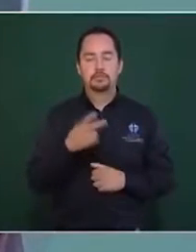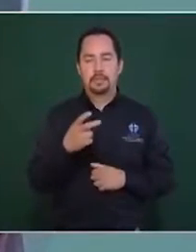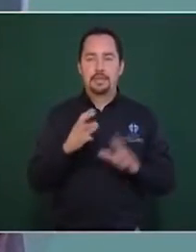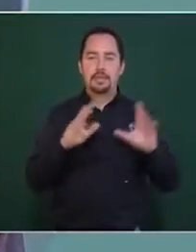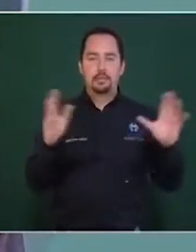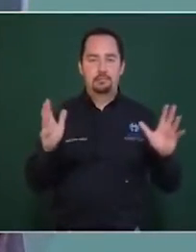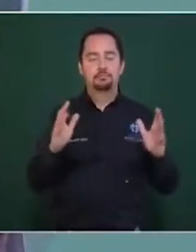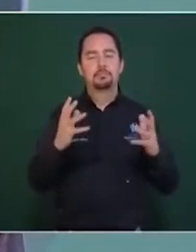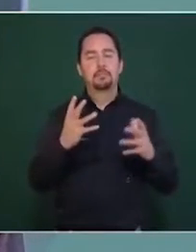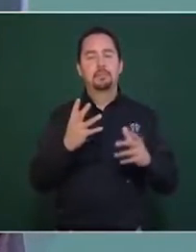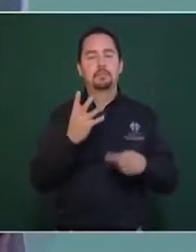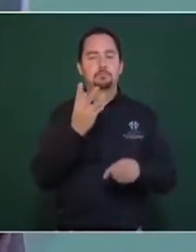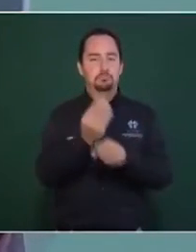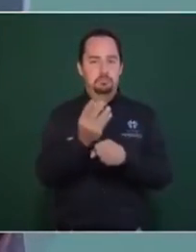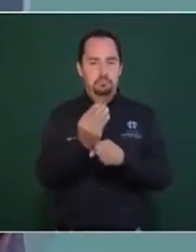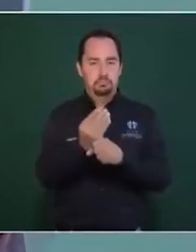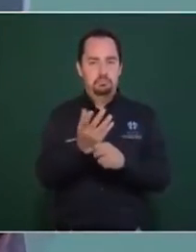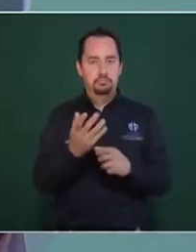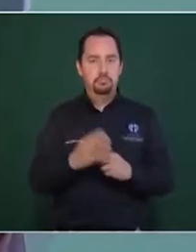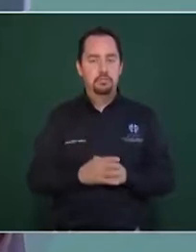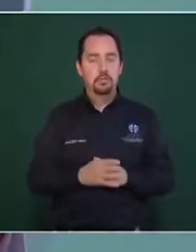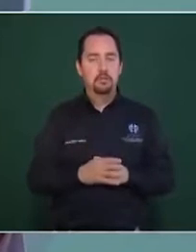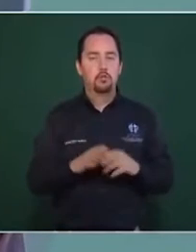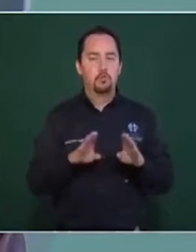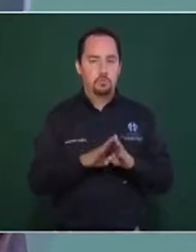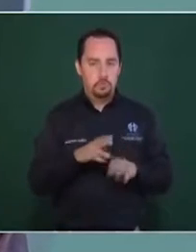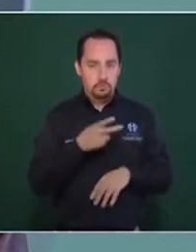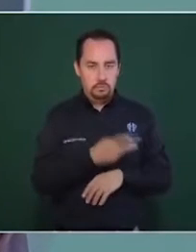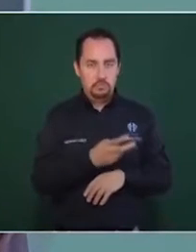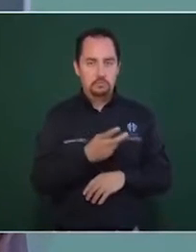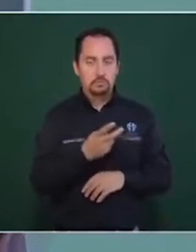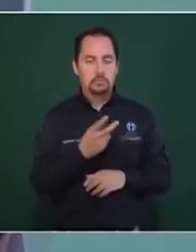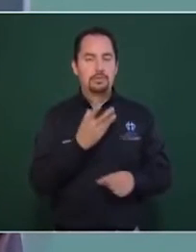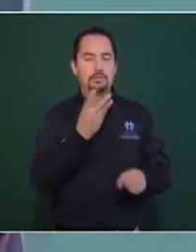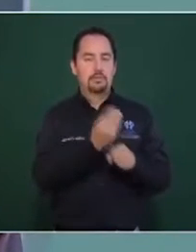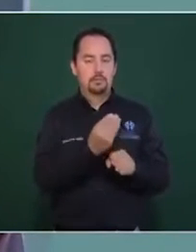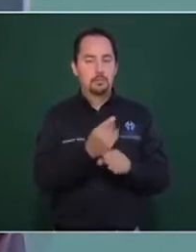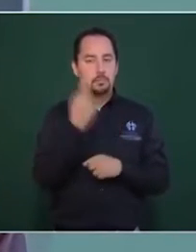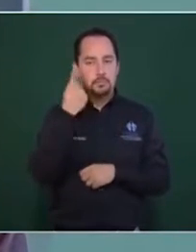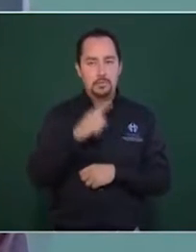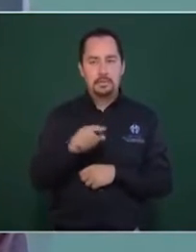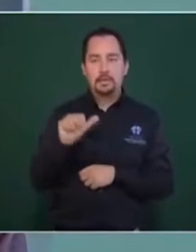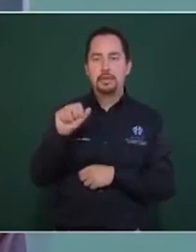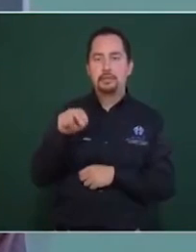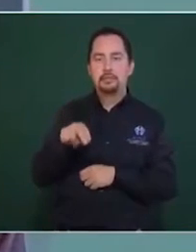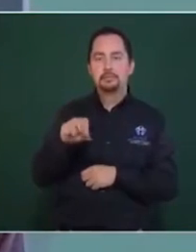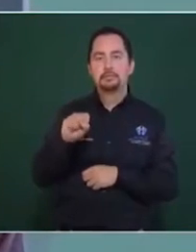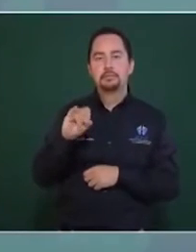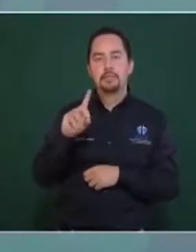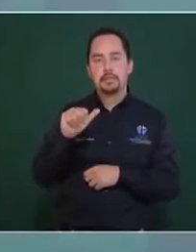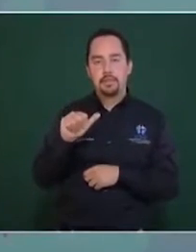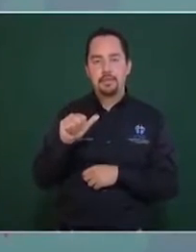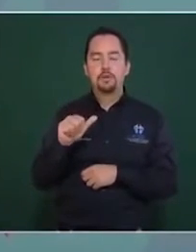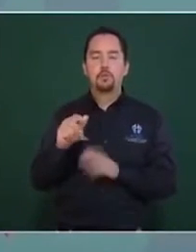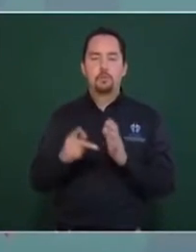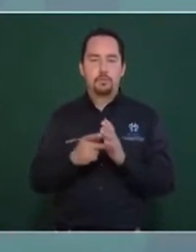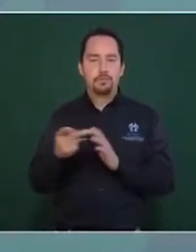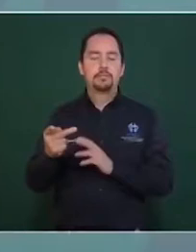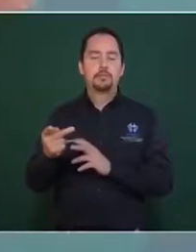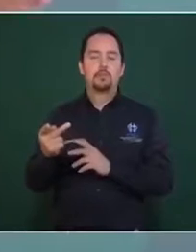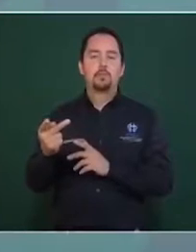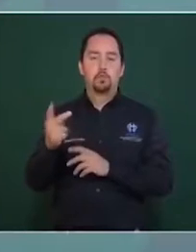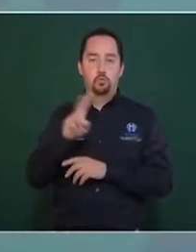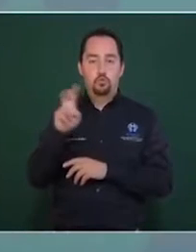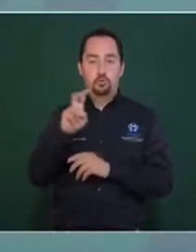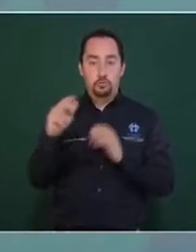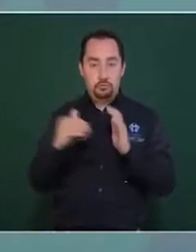acuerdo, una reparación del daño para que el señor Ancira devuelva $200 millones,